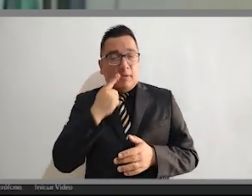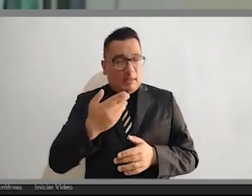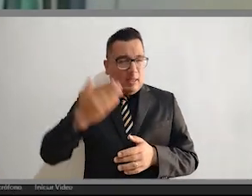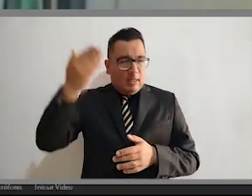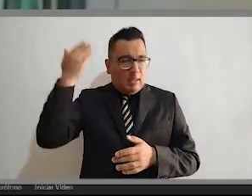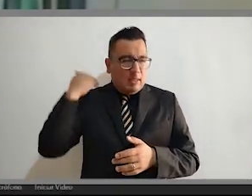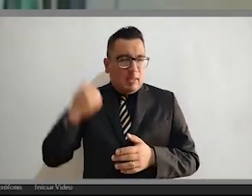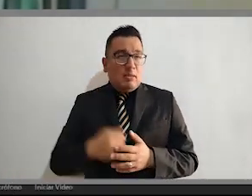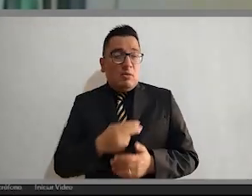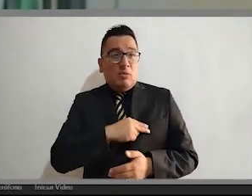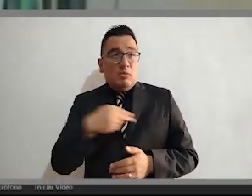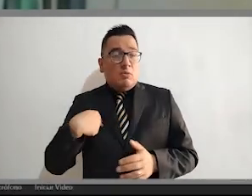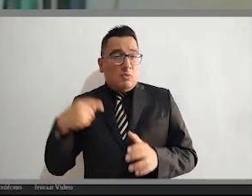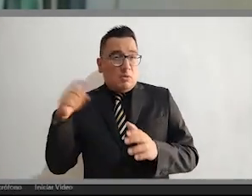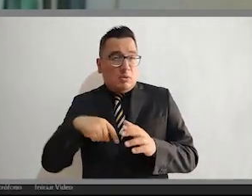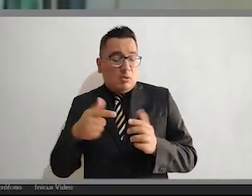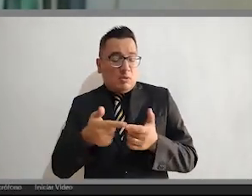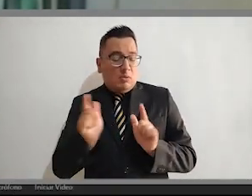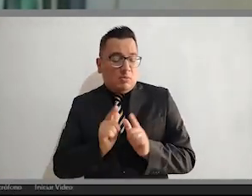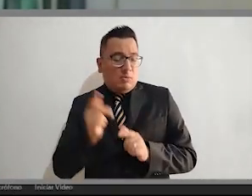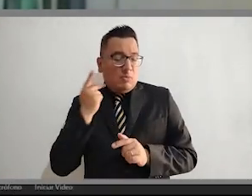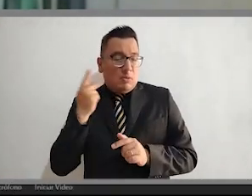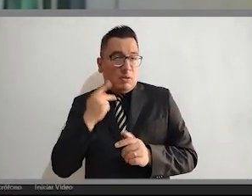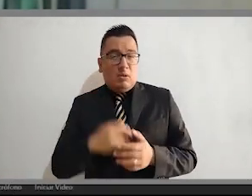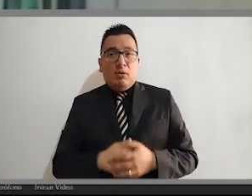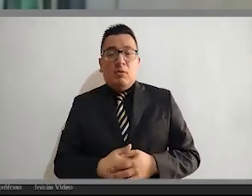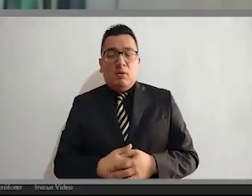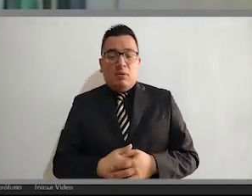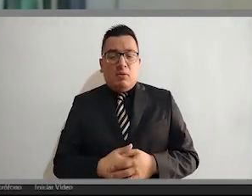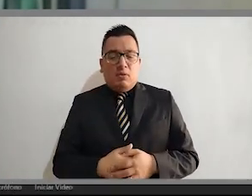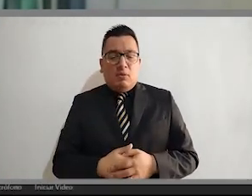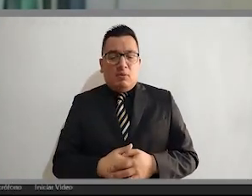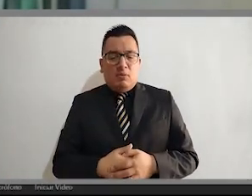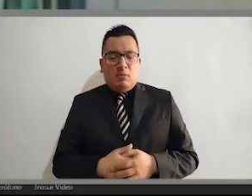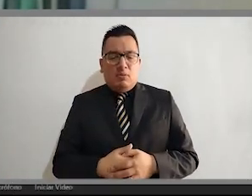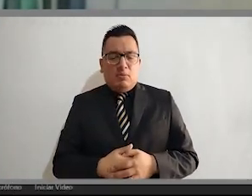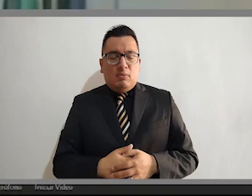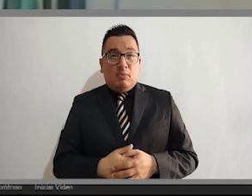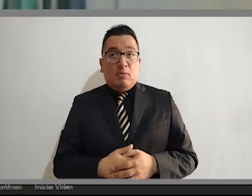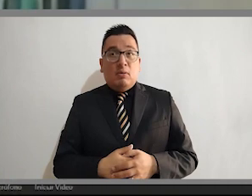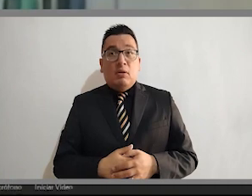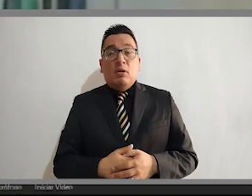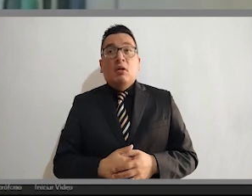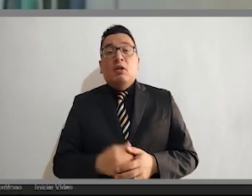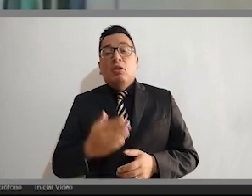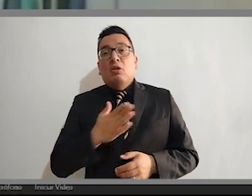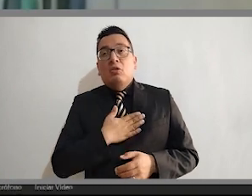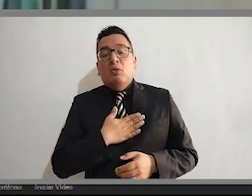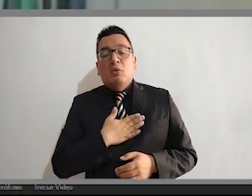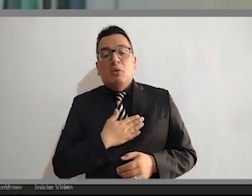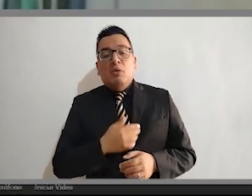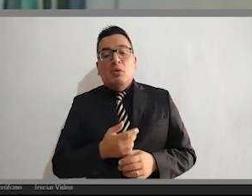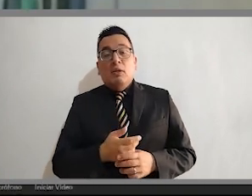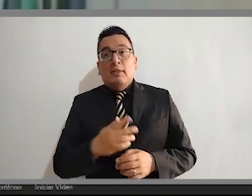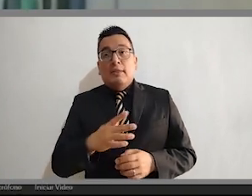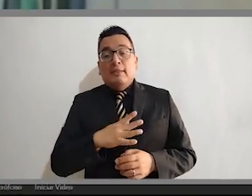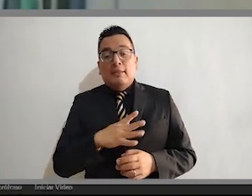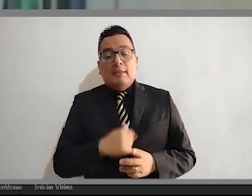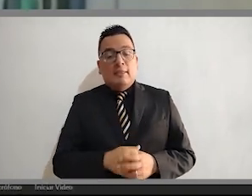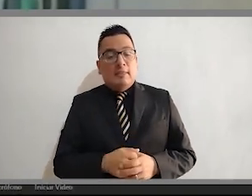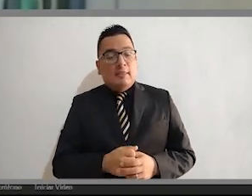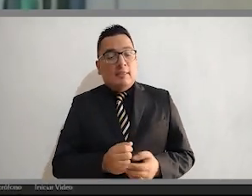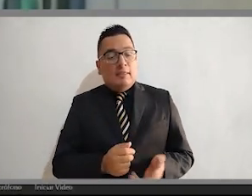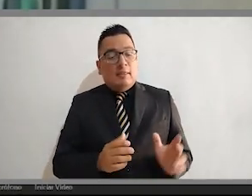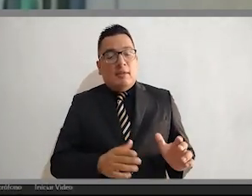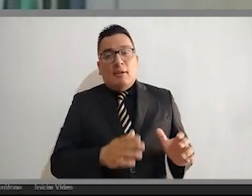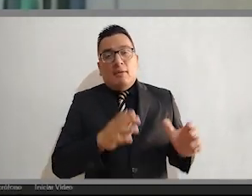pero generalmente formábamos parte, ¿no? O forman parte de las bases del partido, las mujeres de